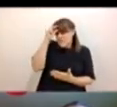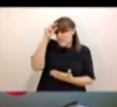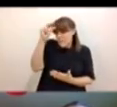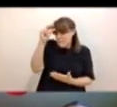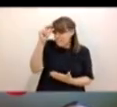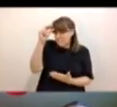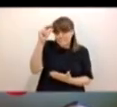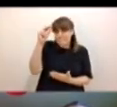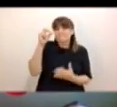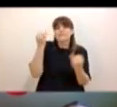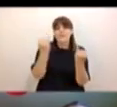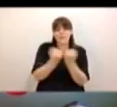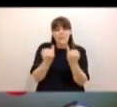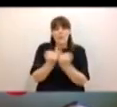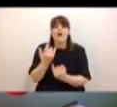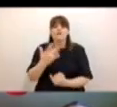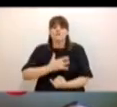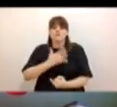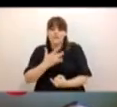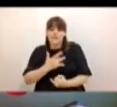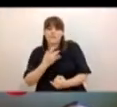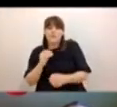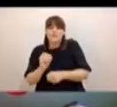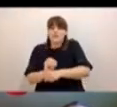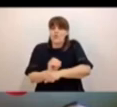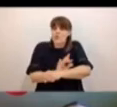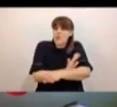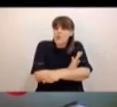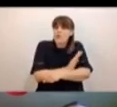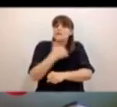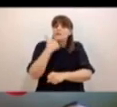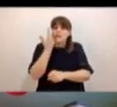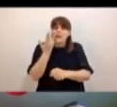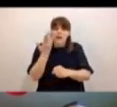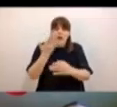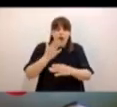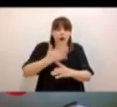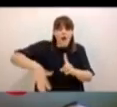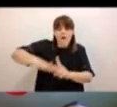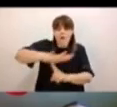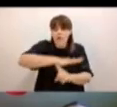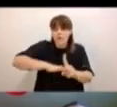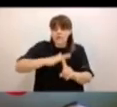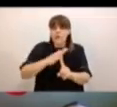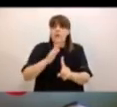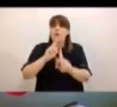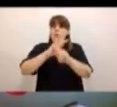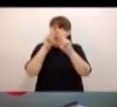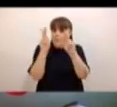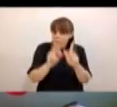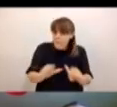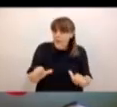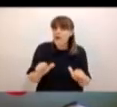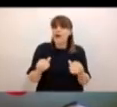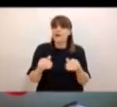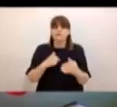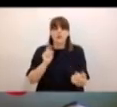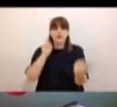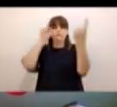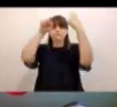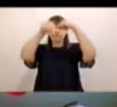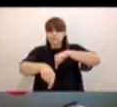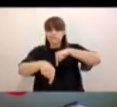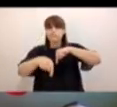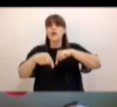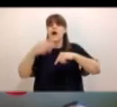socioemocional nosotros queremos sociedades más pacíficas menos violentas más empáticas queremos adultos más responsables con